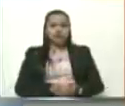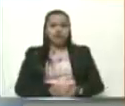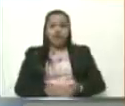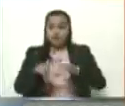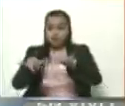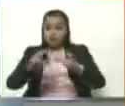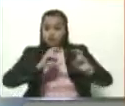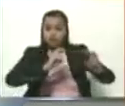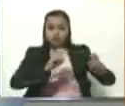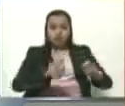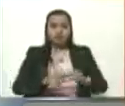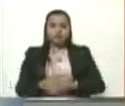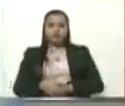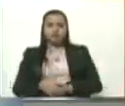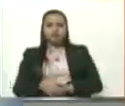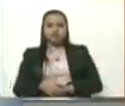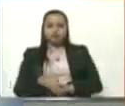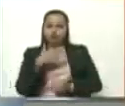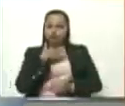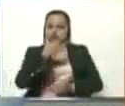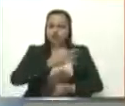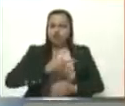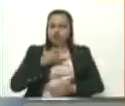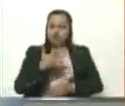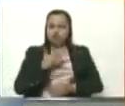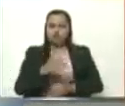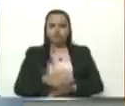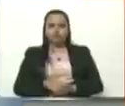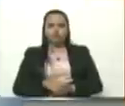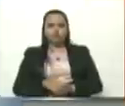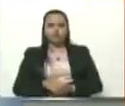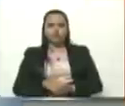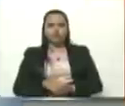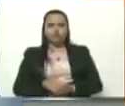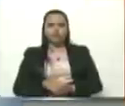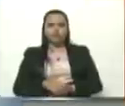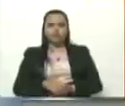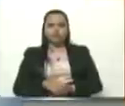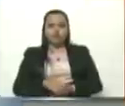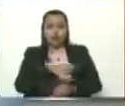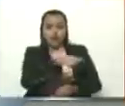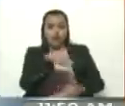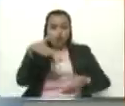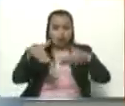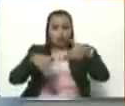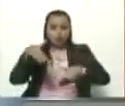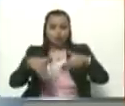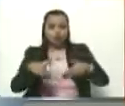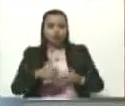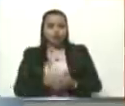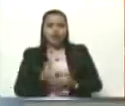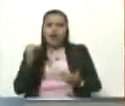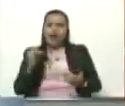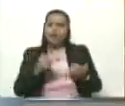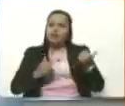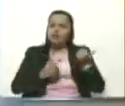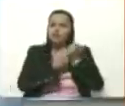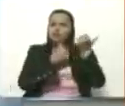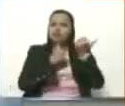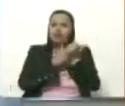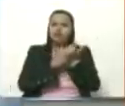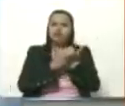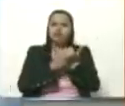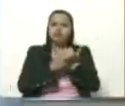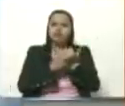pues yo siento que con este motor que se ha dado con la